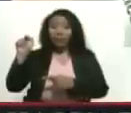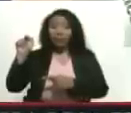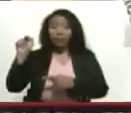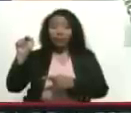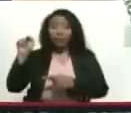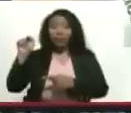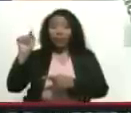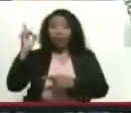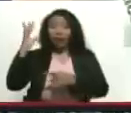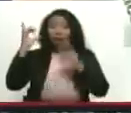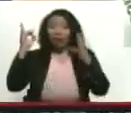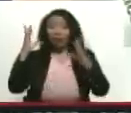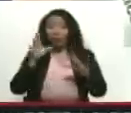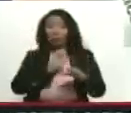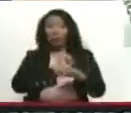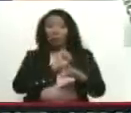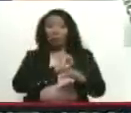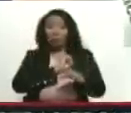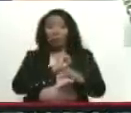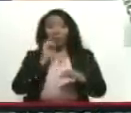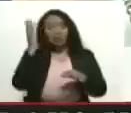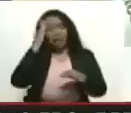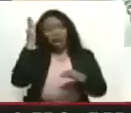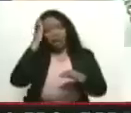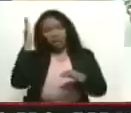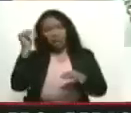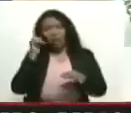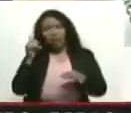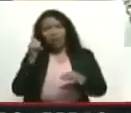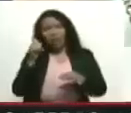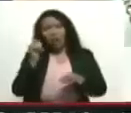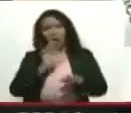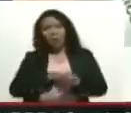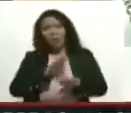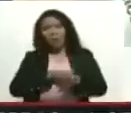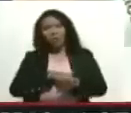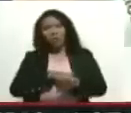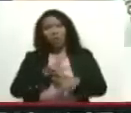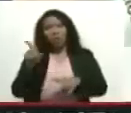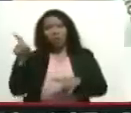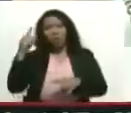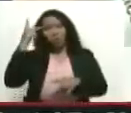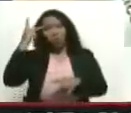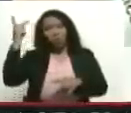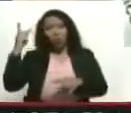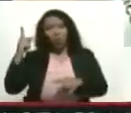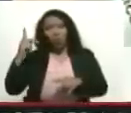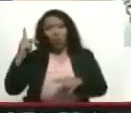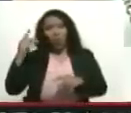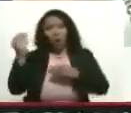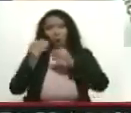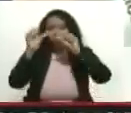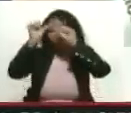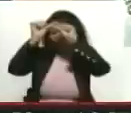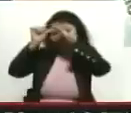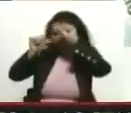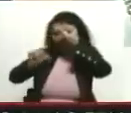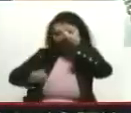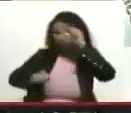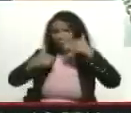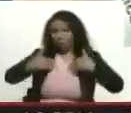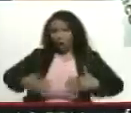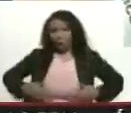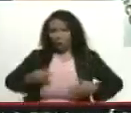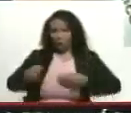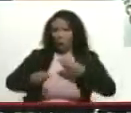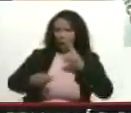payasos cobardes, porque los conocemos muy bien en su psiquis, en su lenguaje corporal, muy